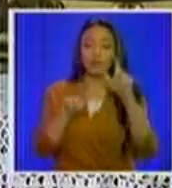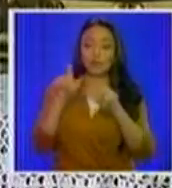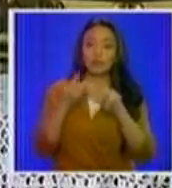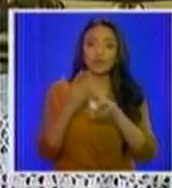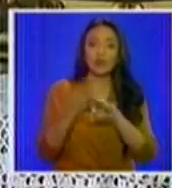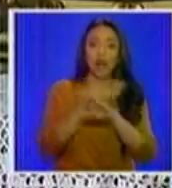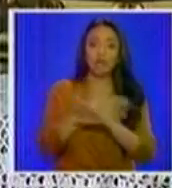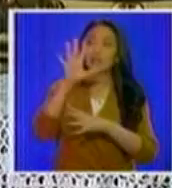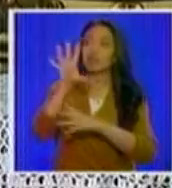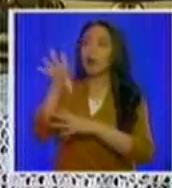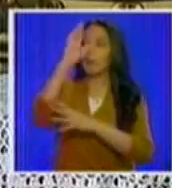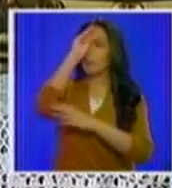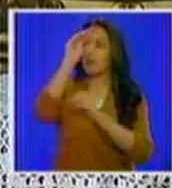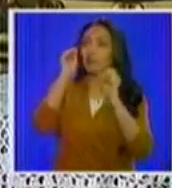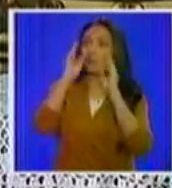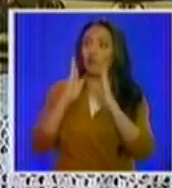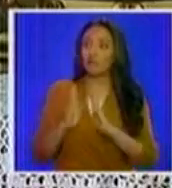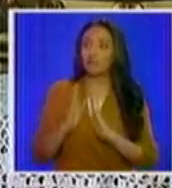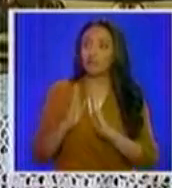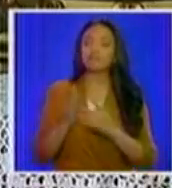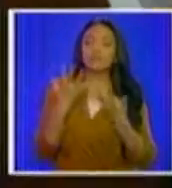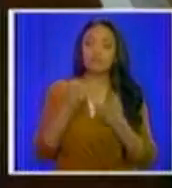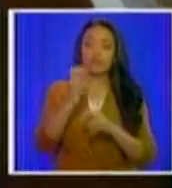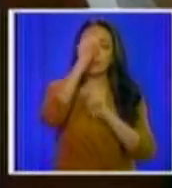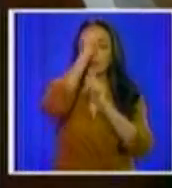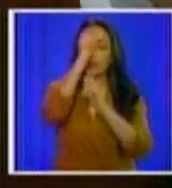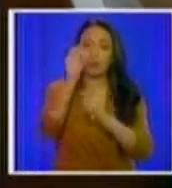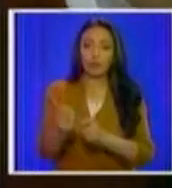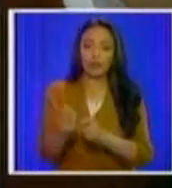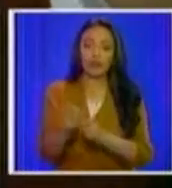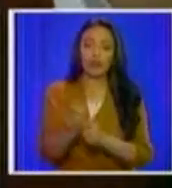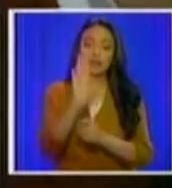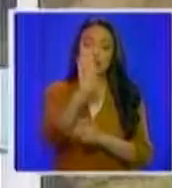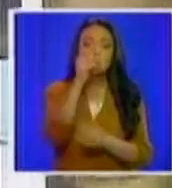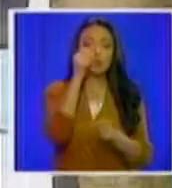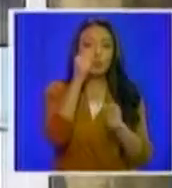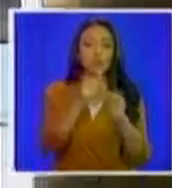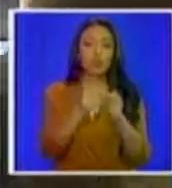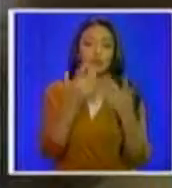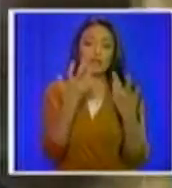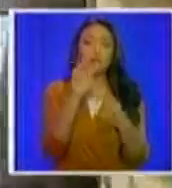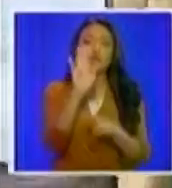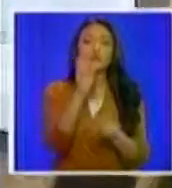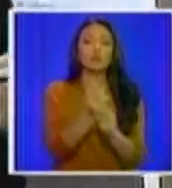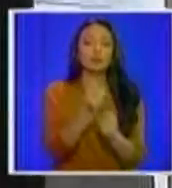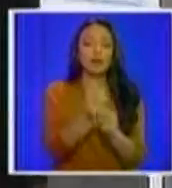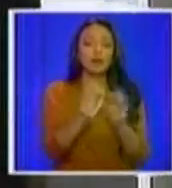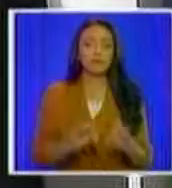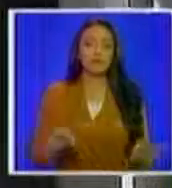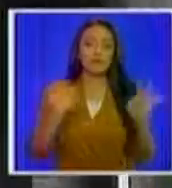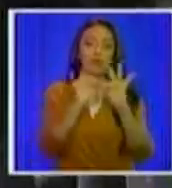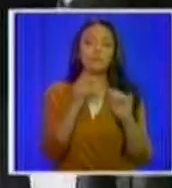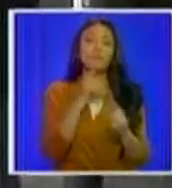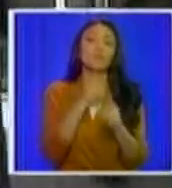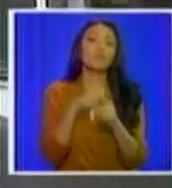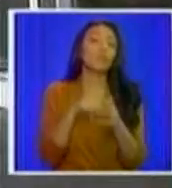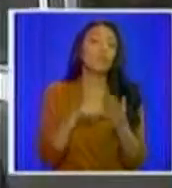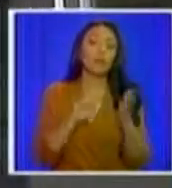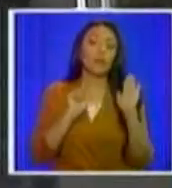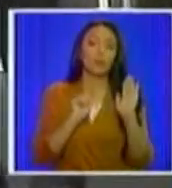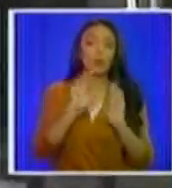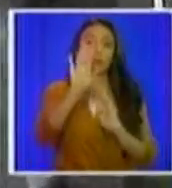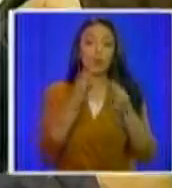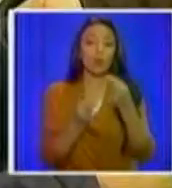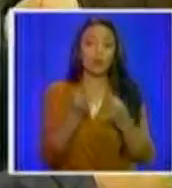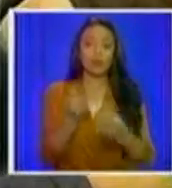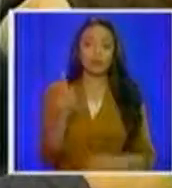sus conocimientos quieren rendirle homenaje, honrar su memoria con un trabajo destacado, como el juez constitucional